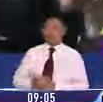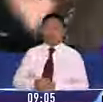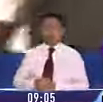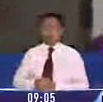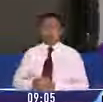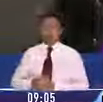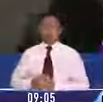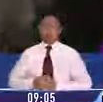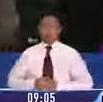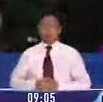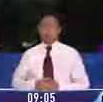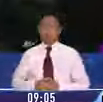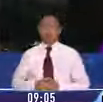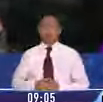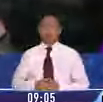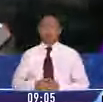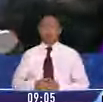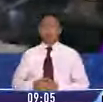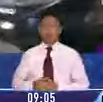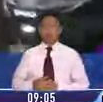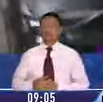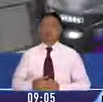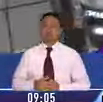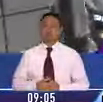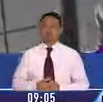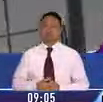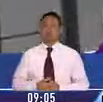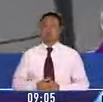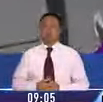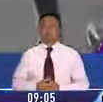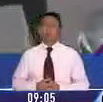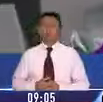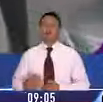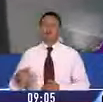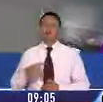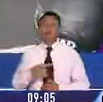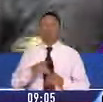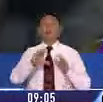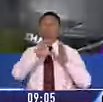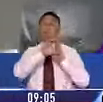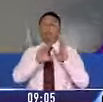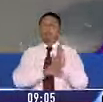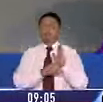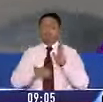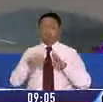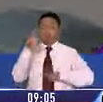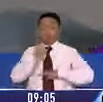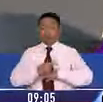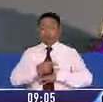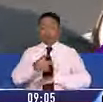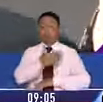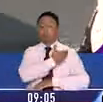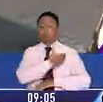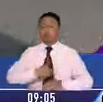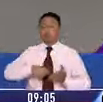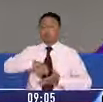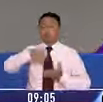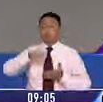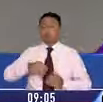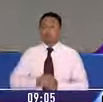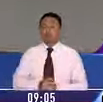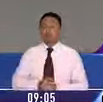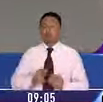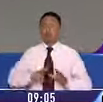del legislativo como del ejecutivo. Según lo que establece este decreto suscrito por el primer mandatario, se